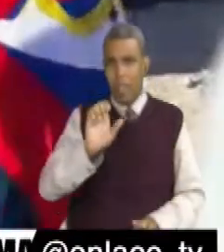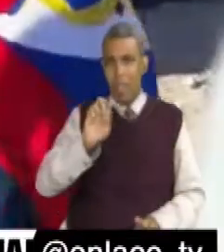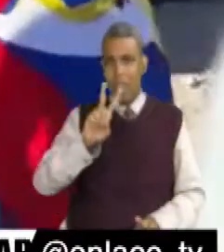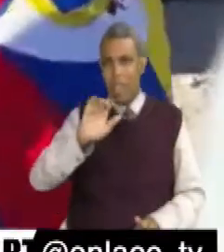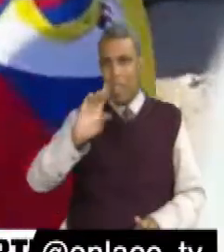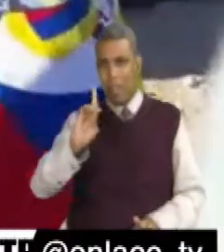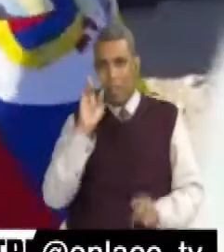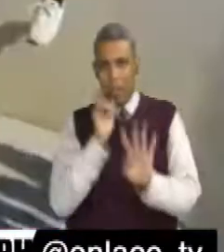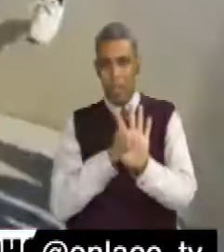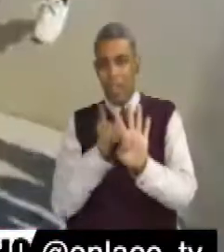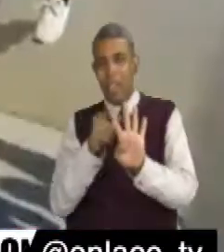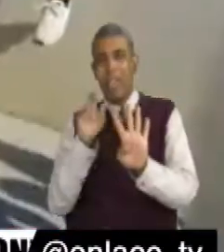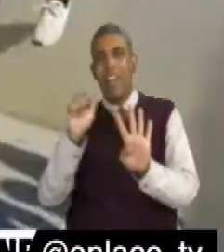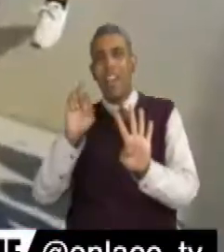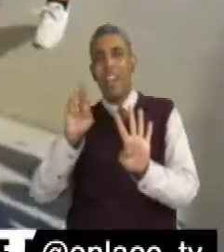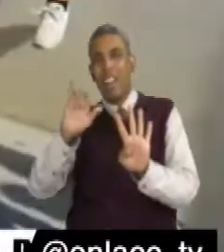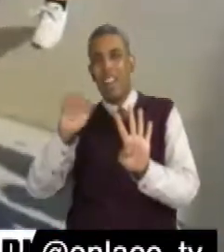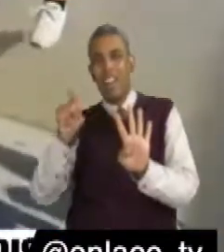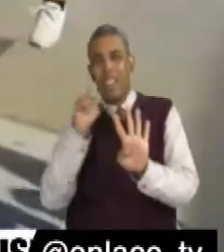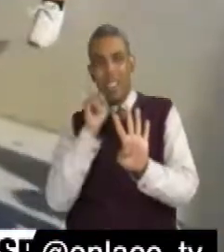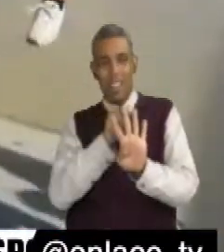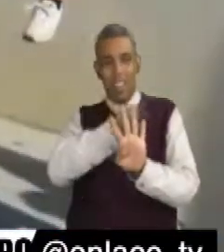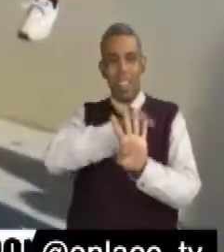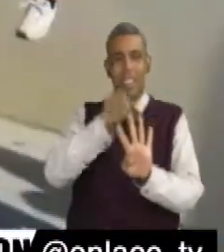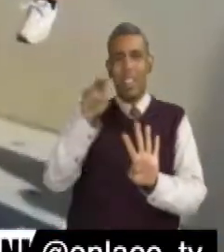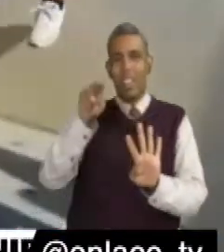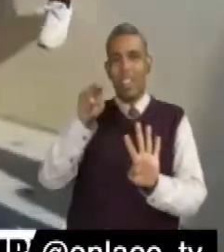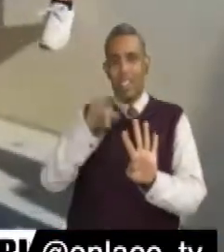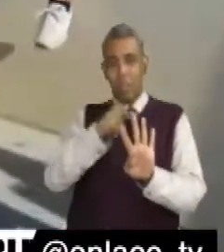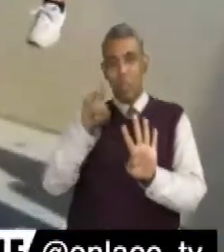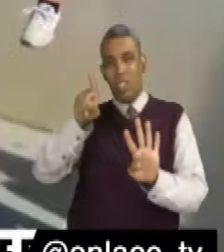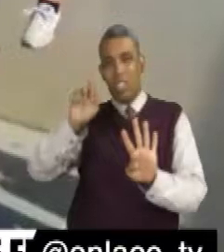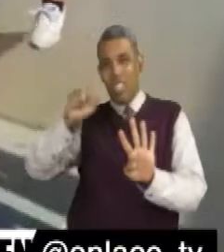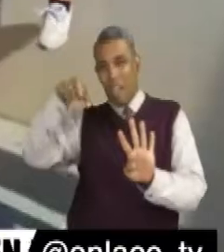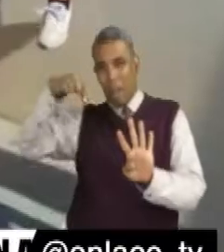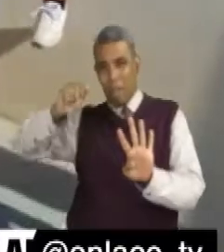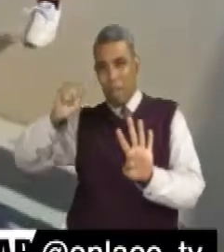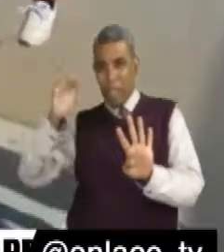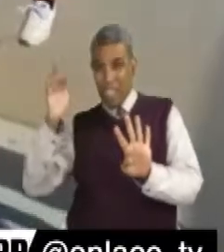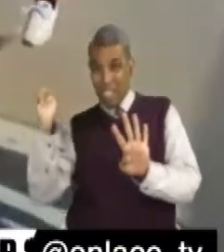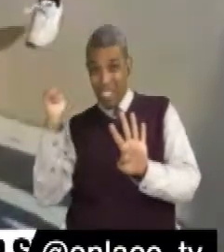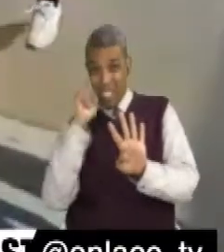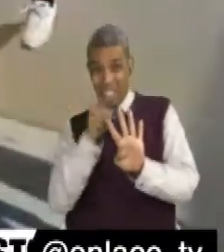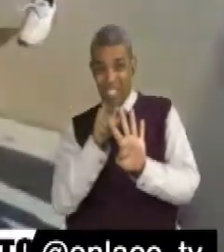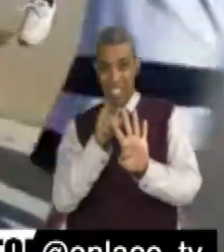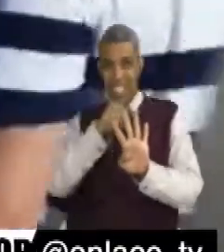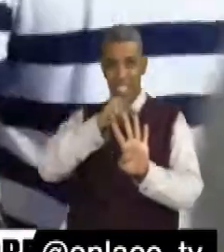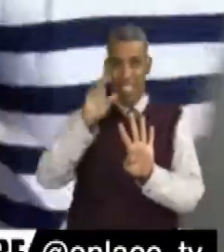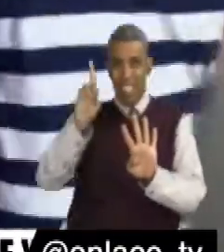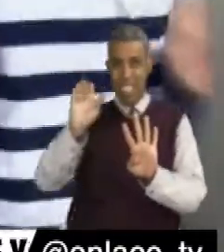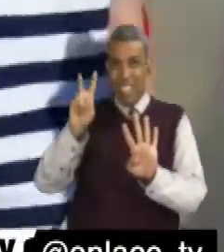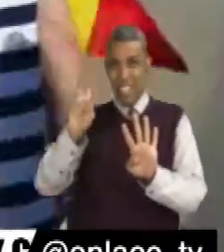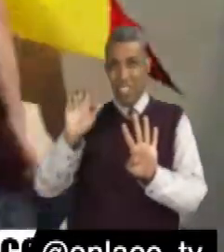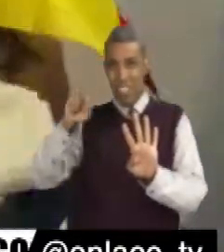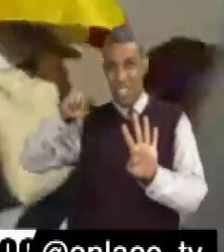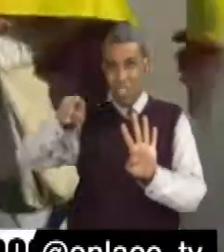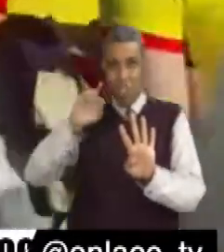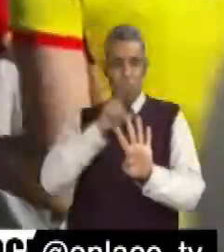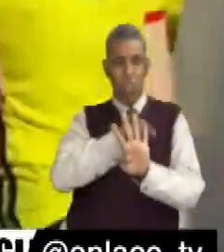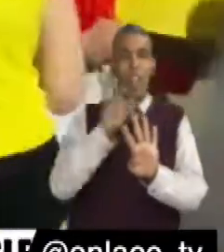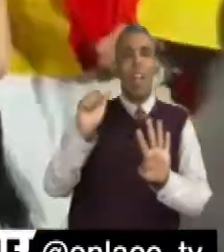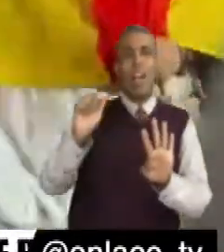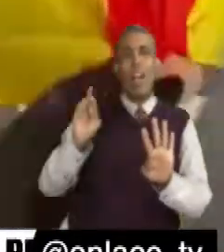Por derecha, Santiago Arias, Davinson Zapata y Davinson y Zapata, las paredes centrales. Armero por